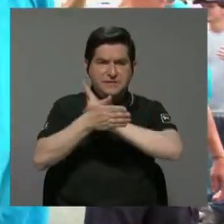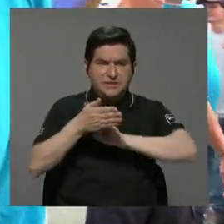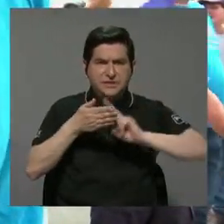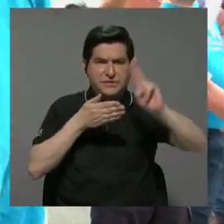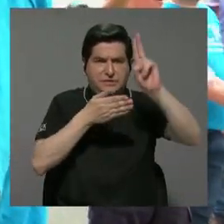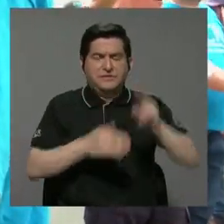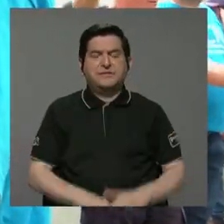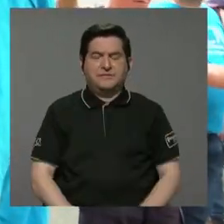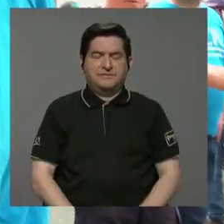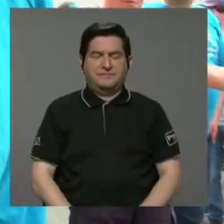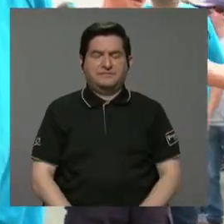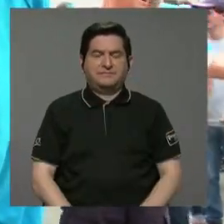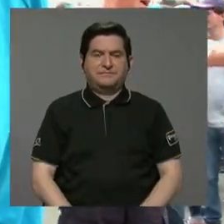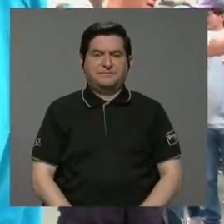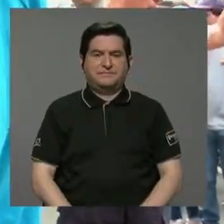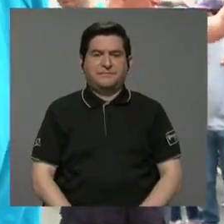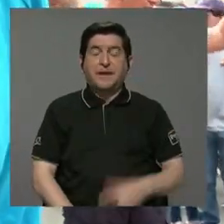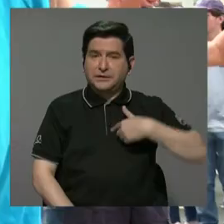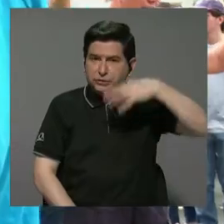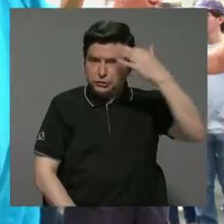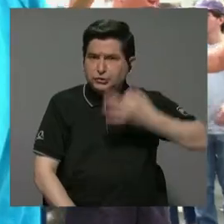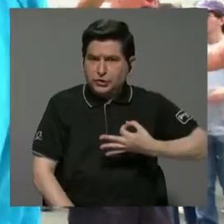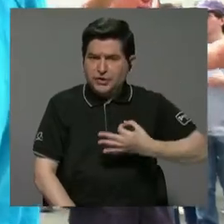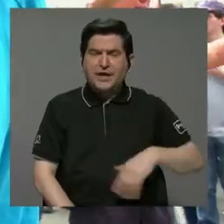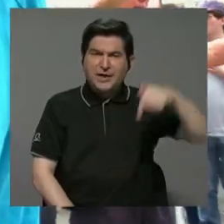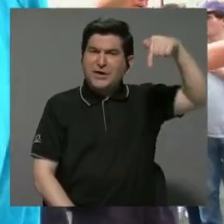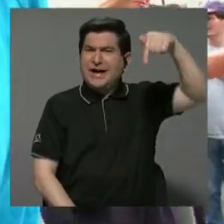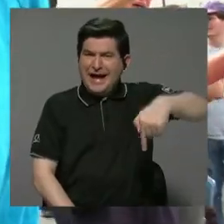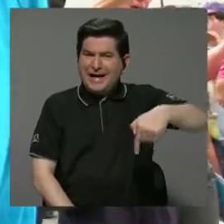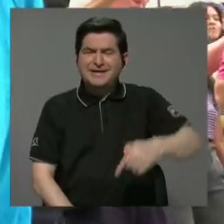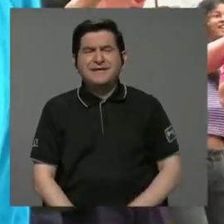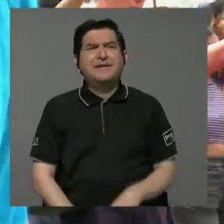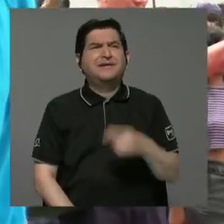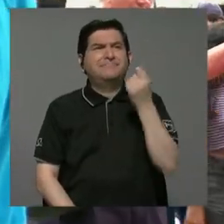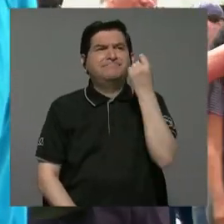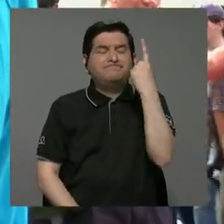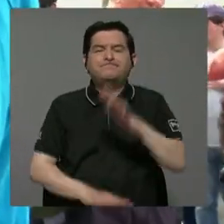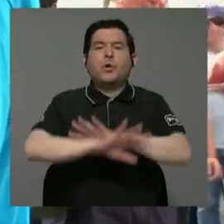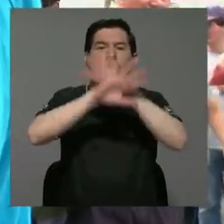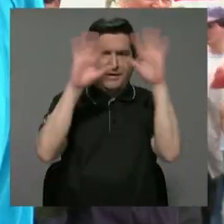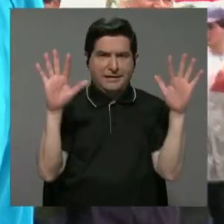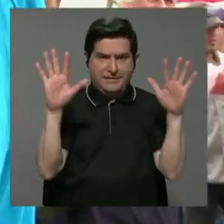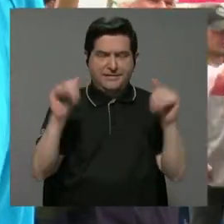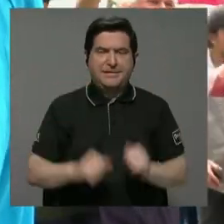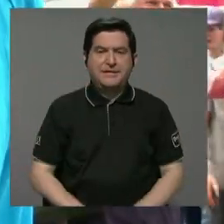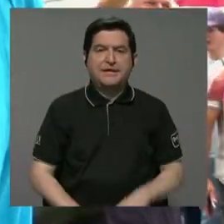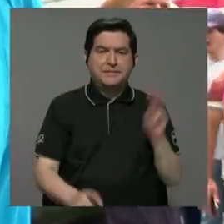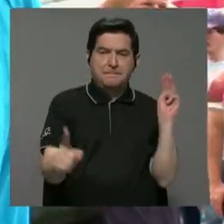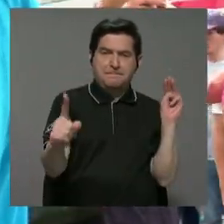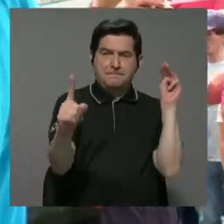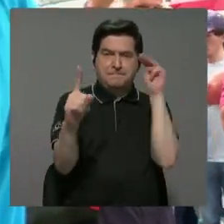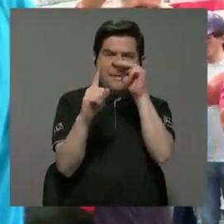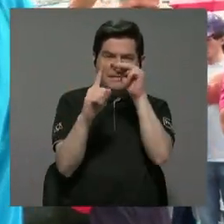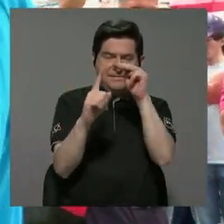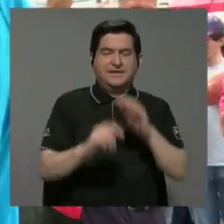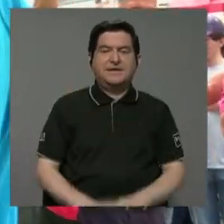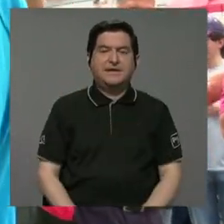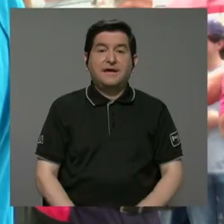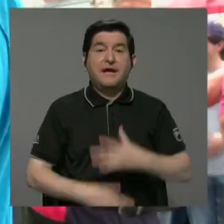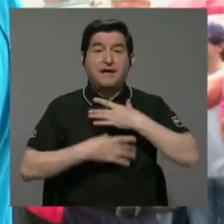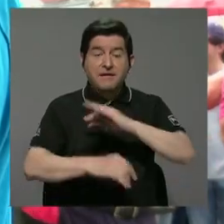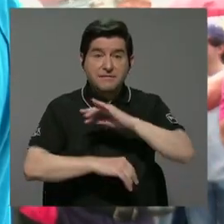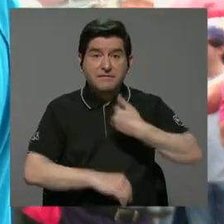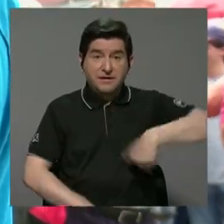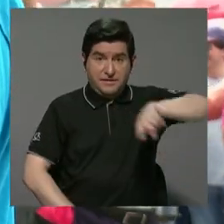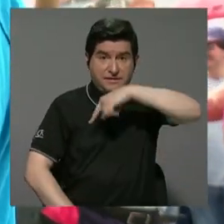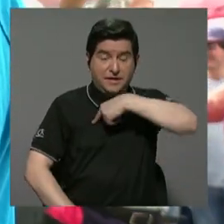educación universitaria. Y yo creo que aquí se está interpretando claramente un mensaje que nos interesa